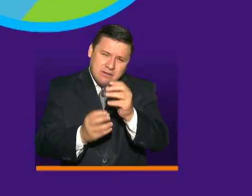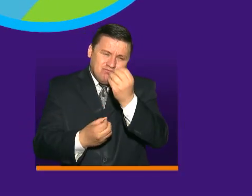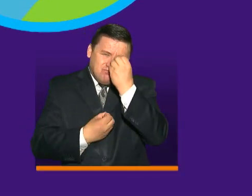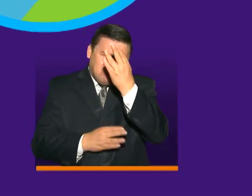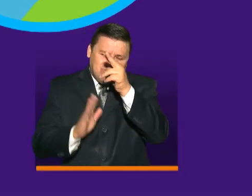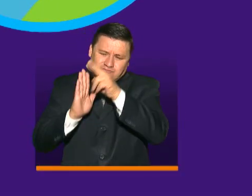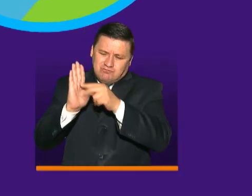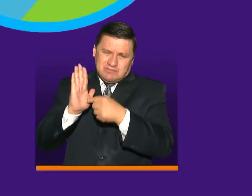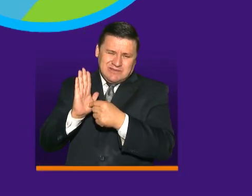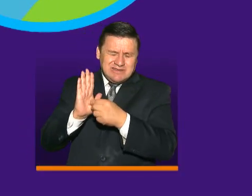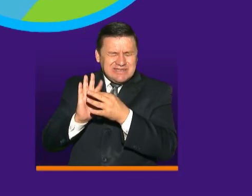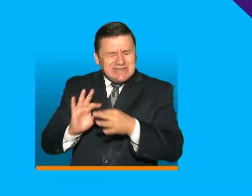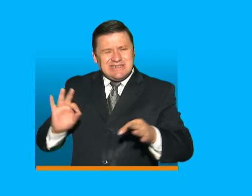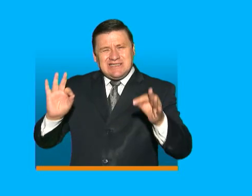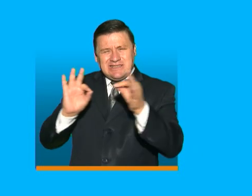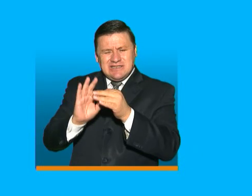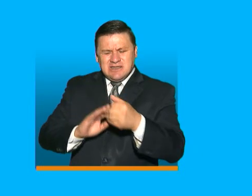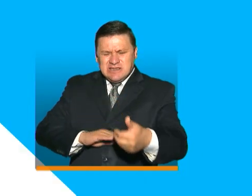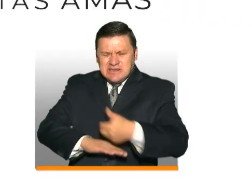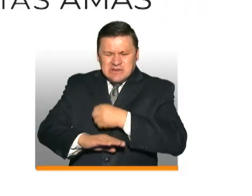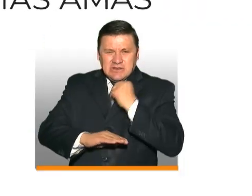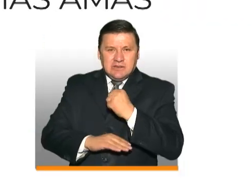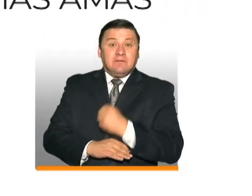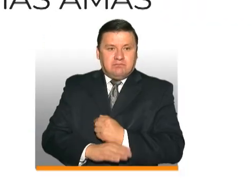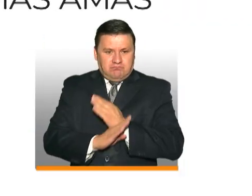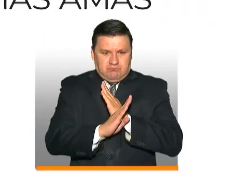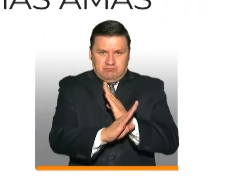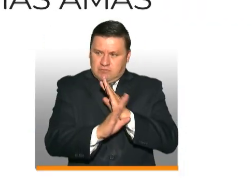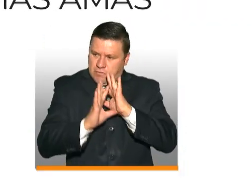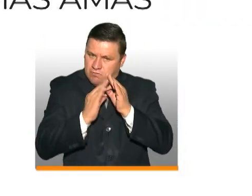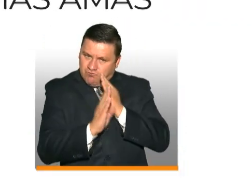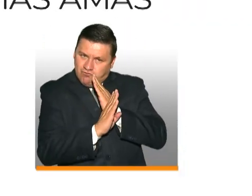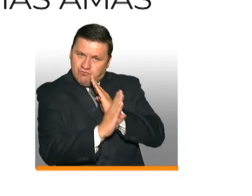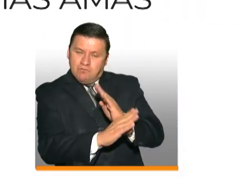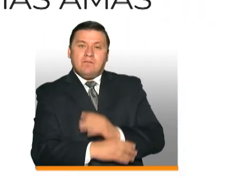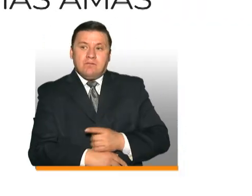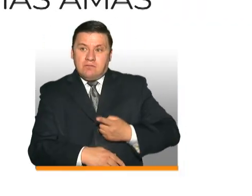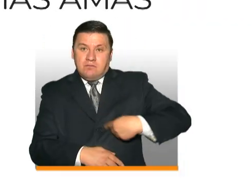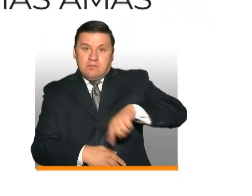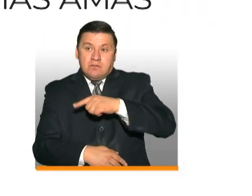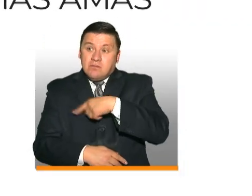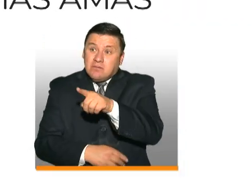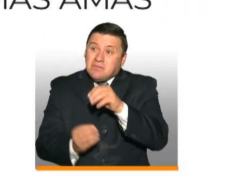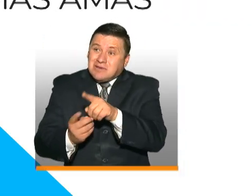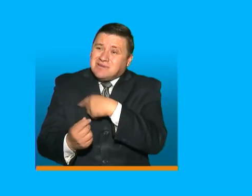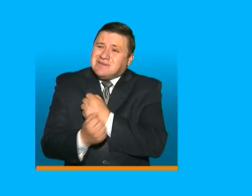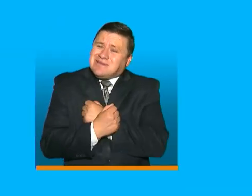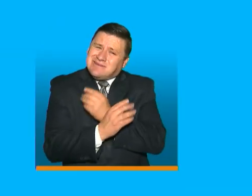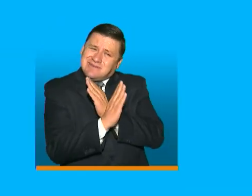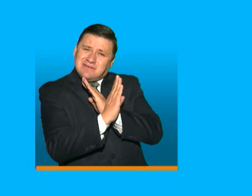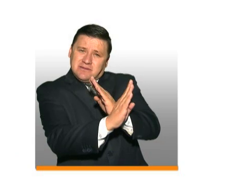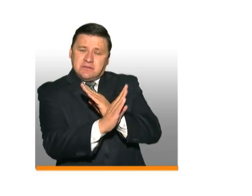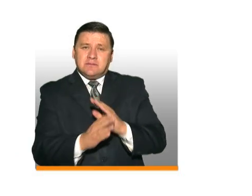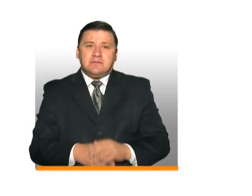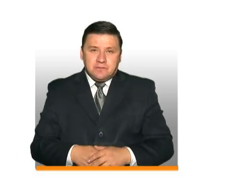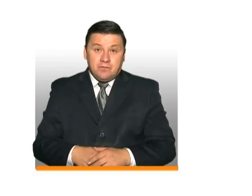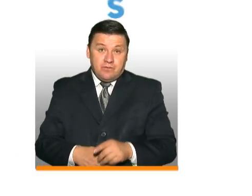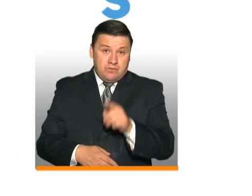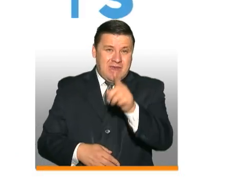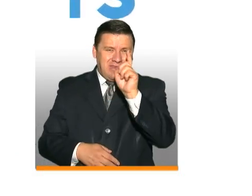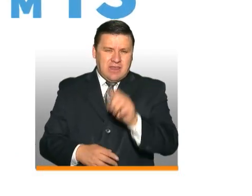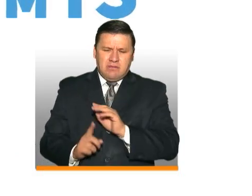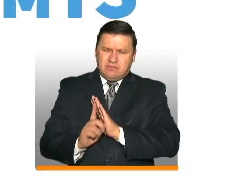acate las medidas preventivas con rigor, protegiendo a su familia y a los que más amas. Mantenga